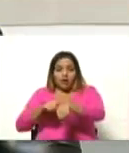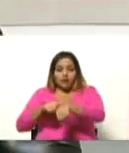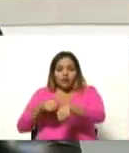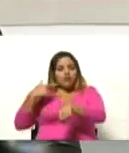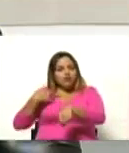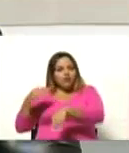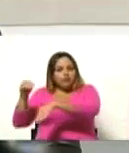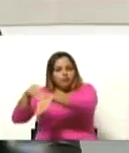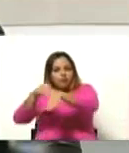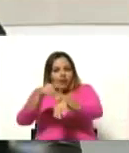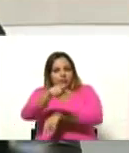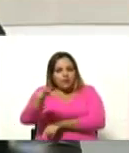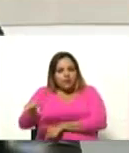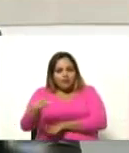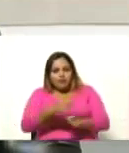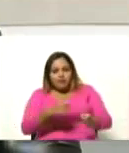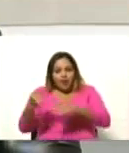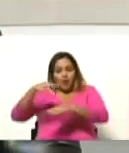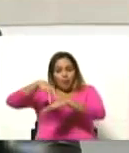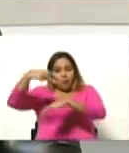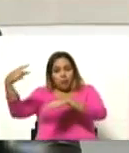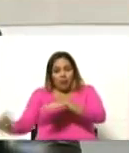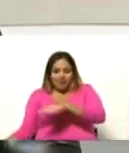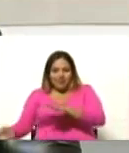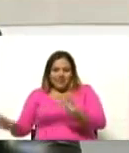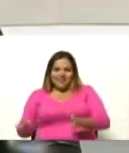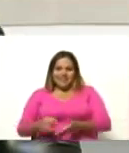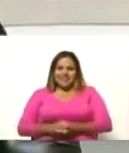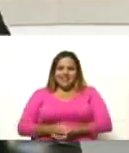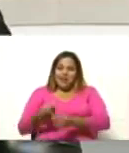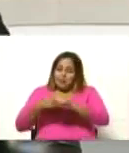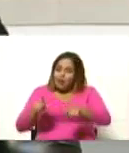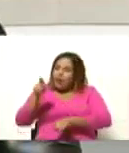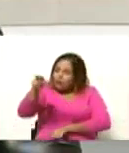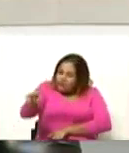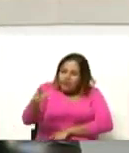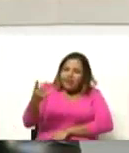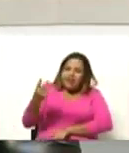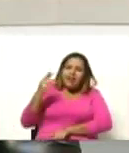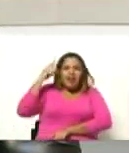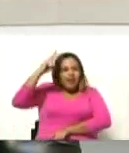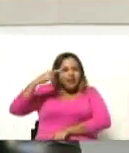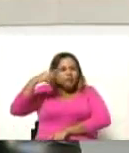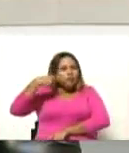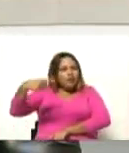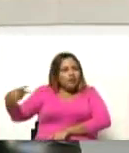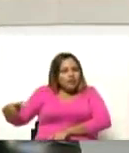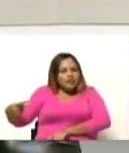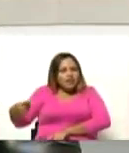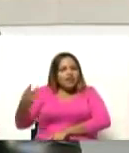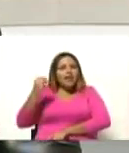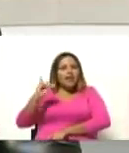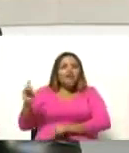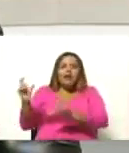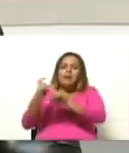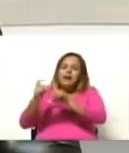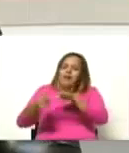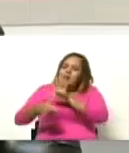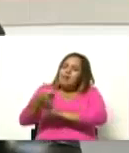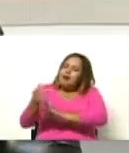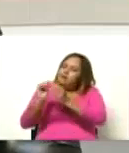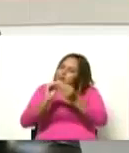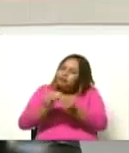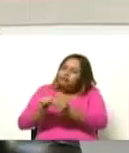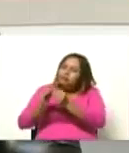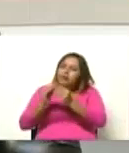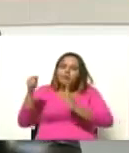recomendaría a uno de estos personajes que se lance de un puente. Pero obviamente usted es un analista político que quizás tenga un comentario un poco más elaborado y